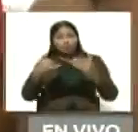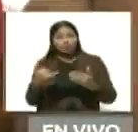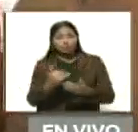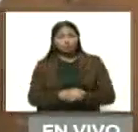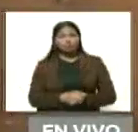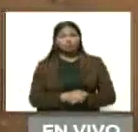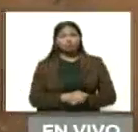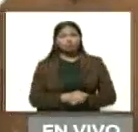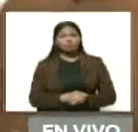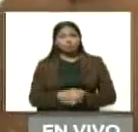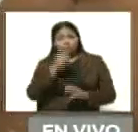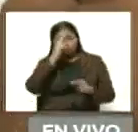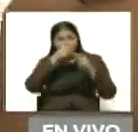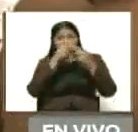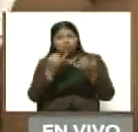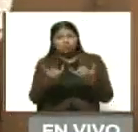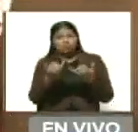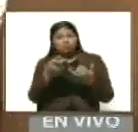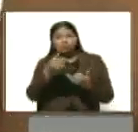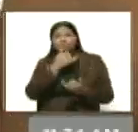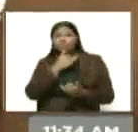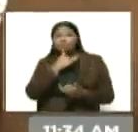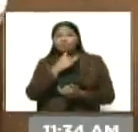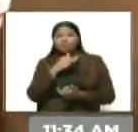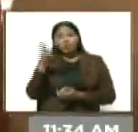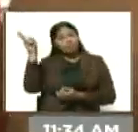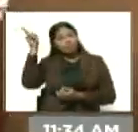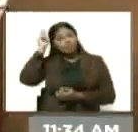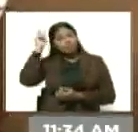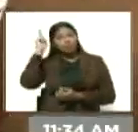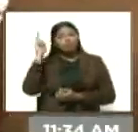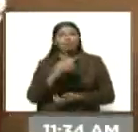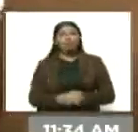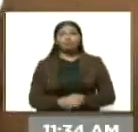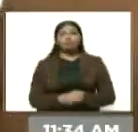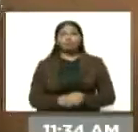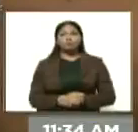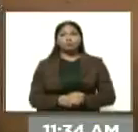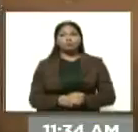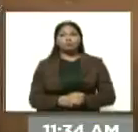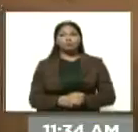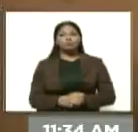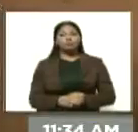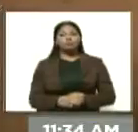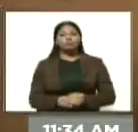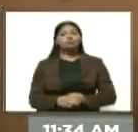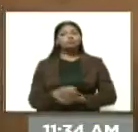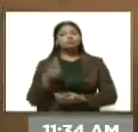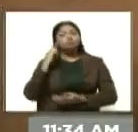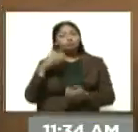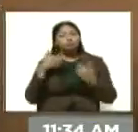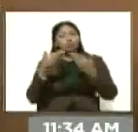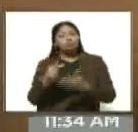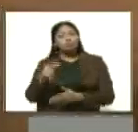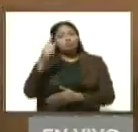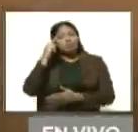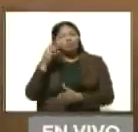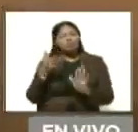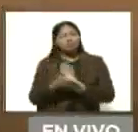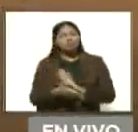que conmemora también a la resistencia indígena. La oradora de orden de esta fecha fue